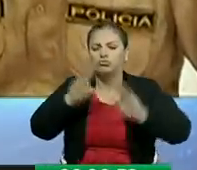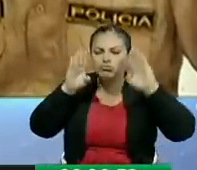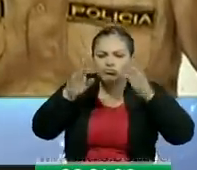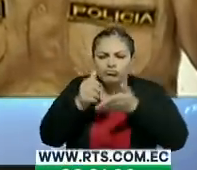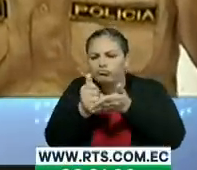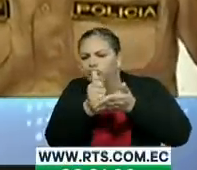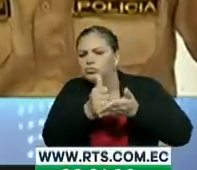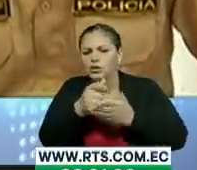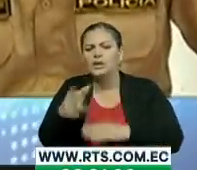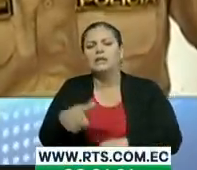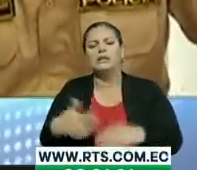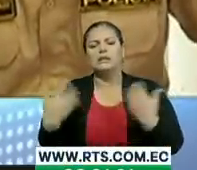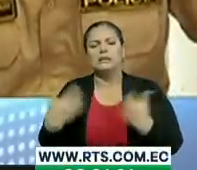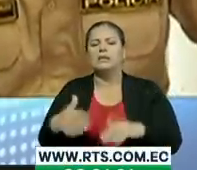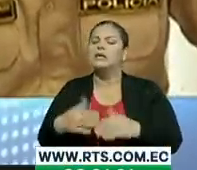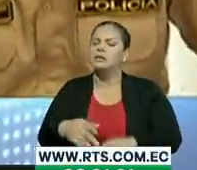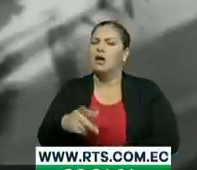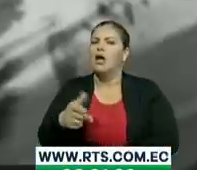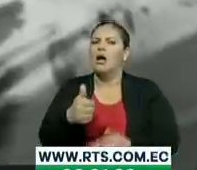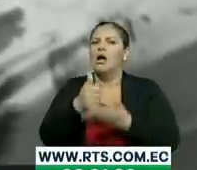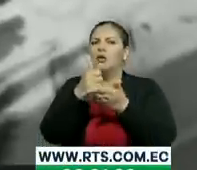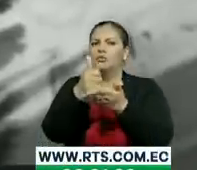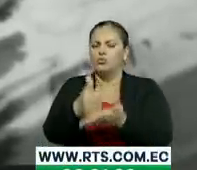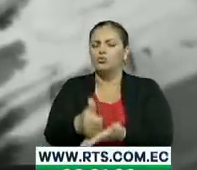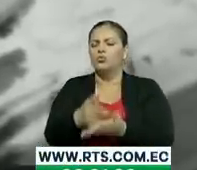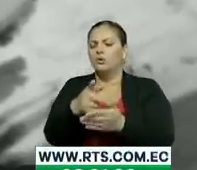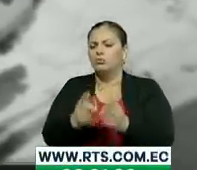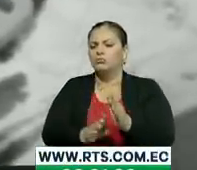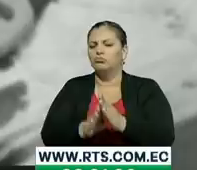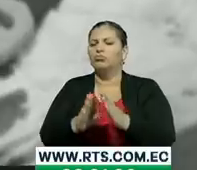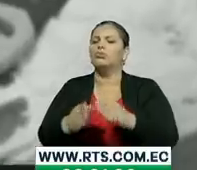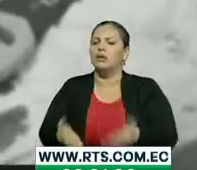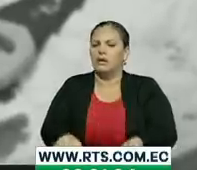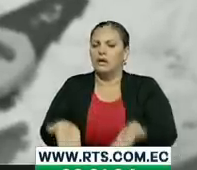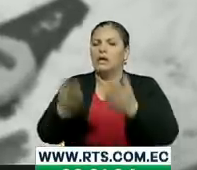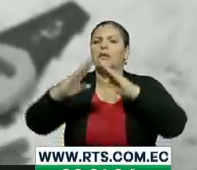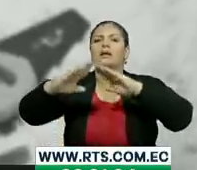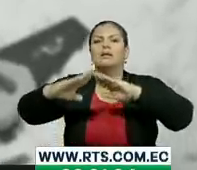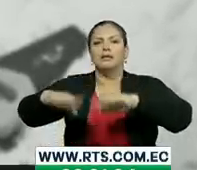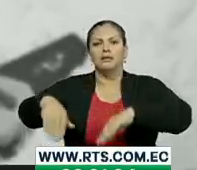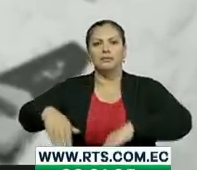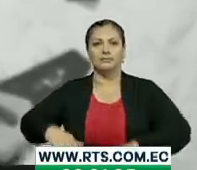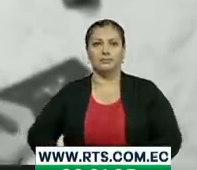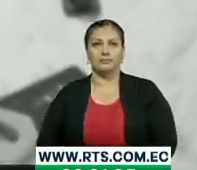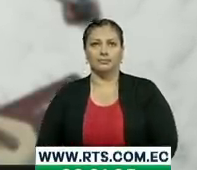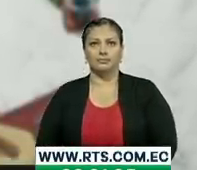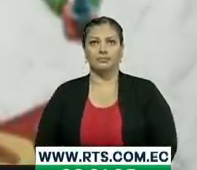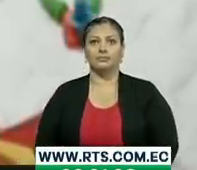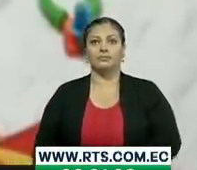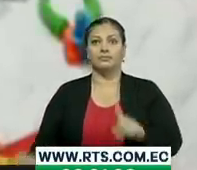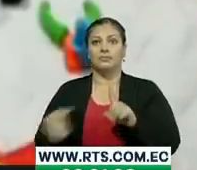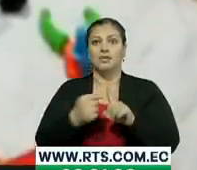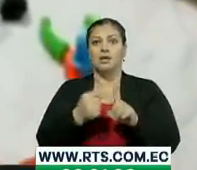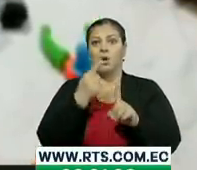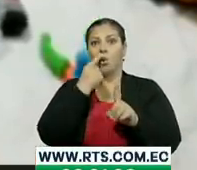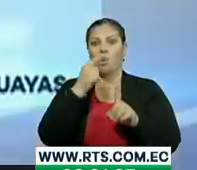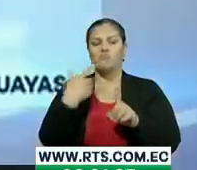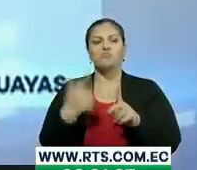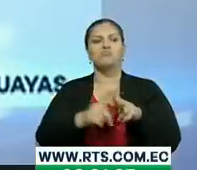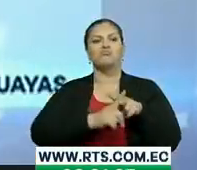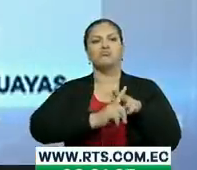del hospital y está en su casa. Y se busca al implicado acusado de intento de femicidio. Según las